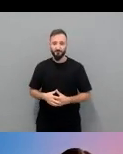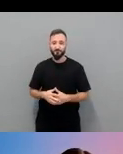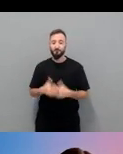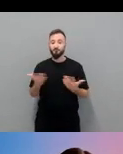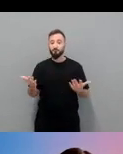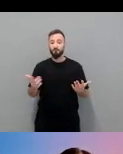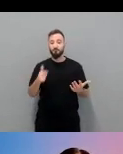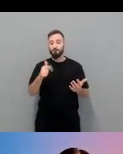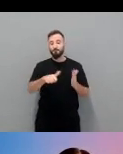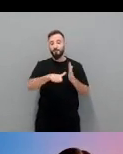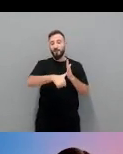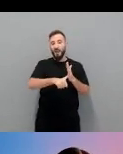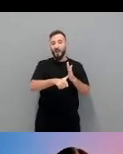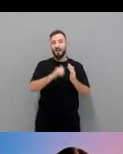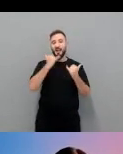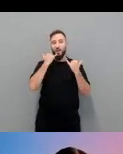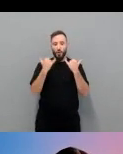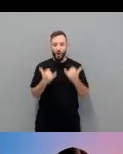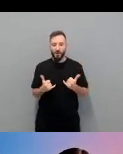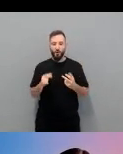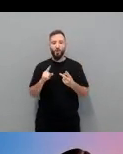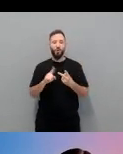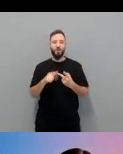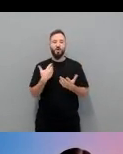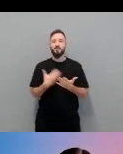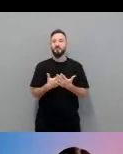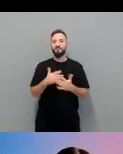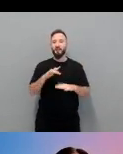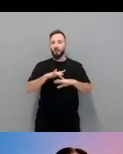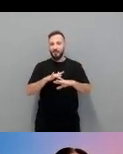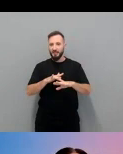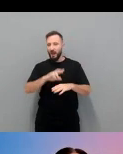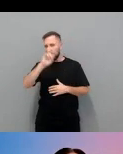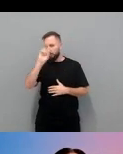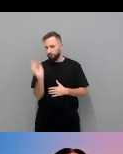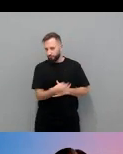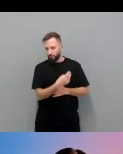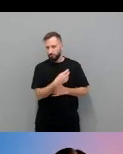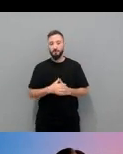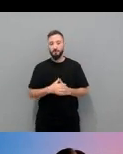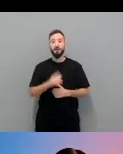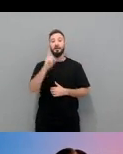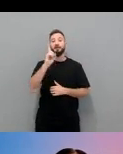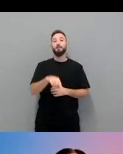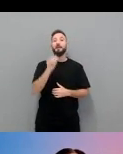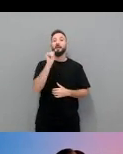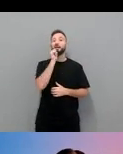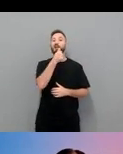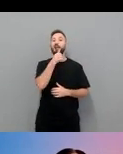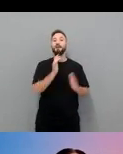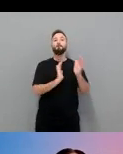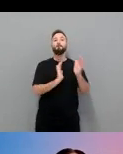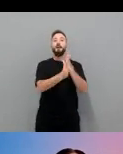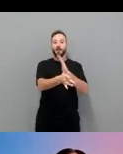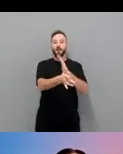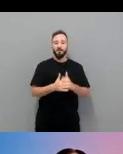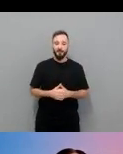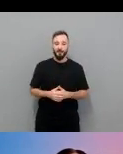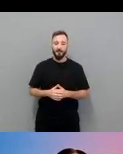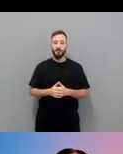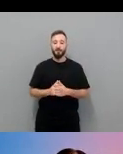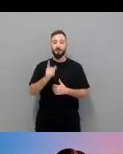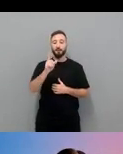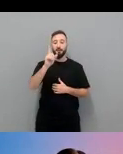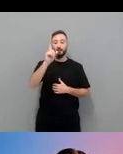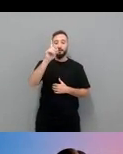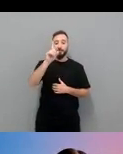el certificado digital, el DNI electrónico, que es otra opción, la clave permanente, ¿vale? Y